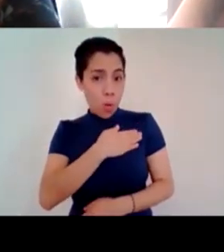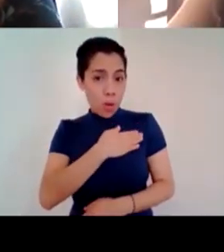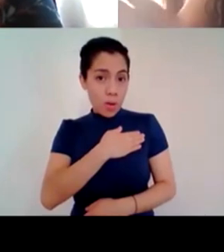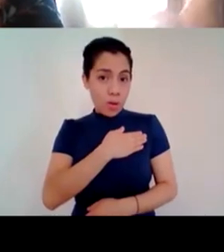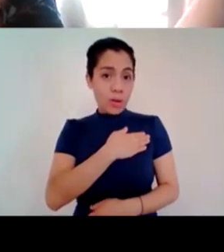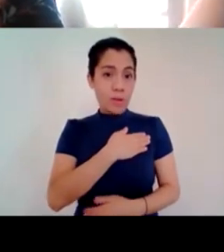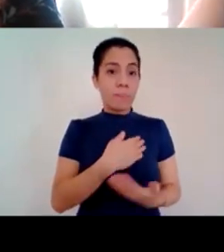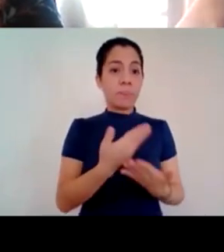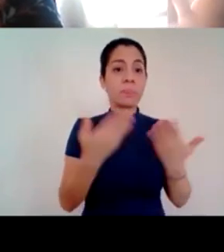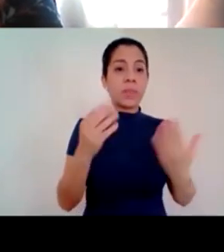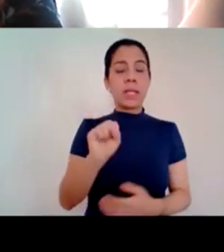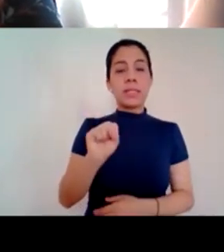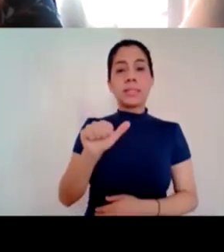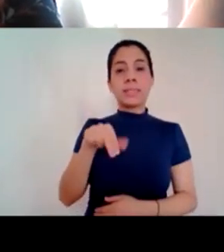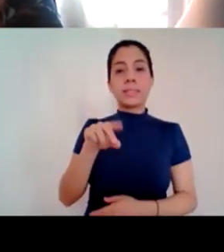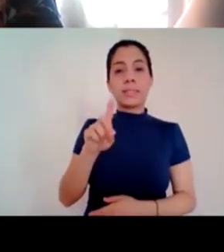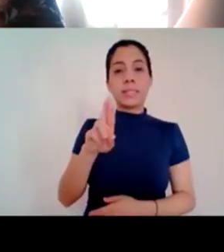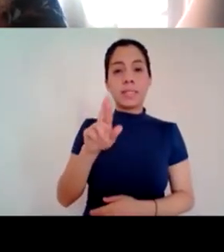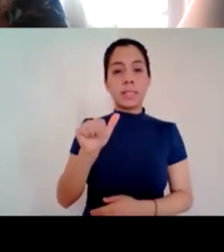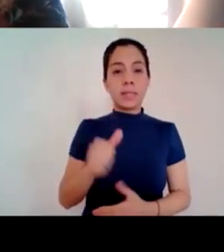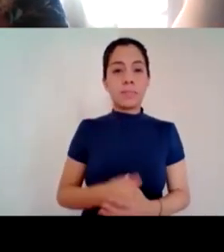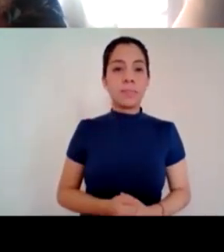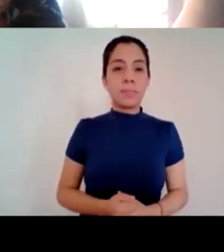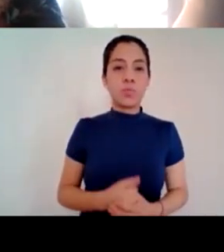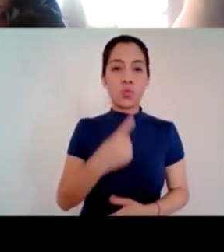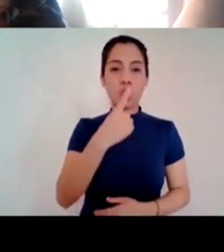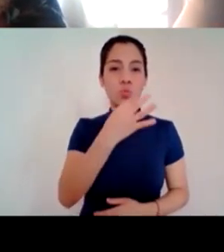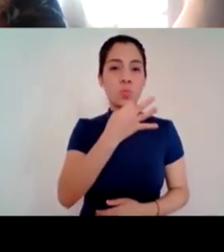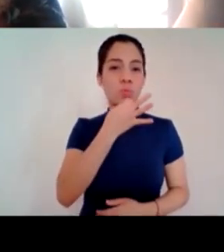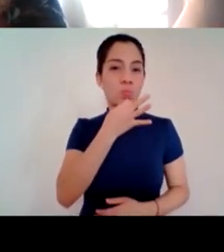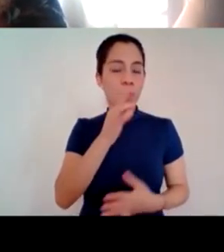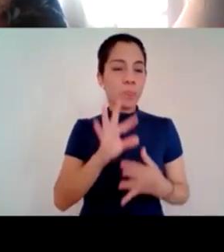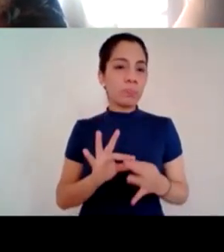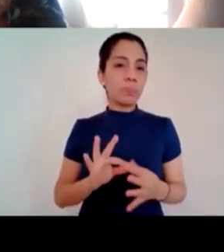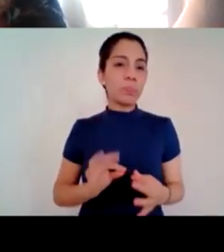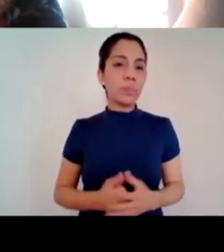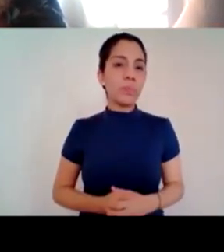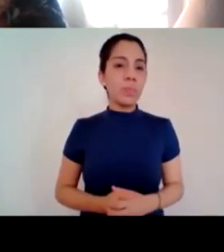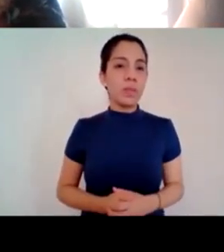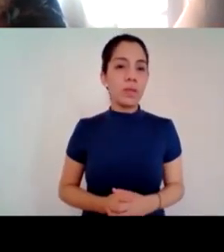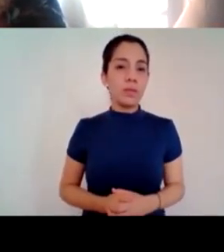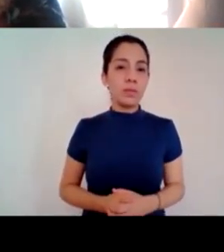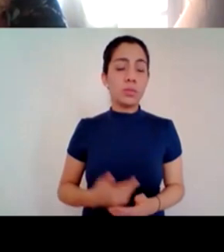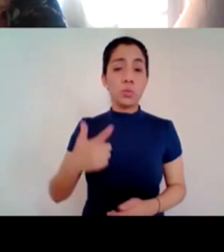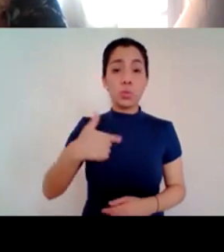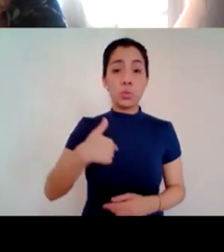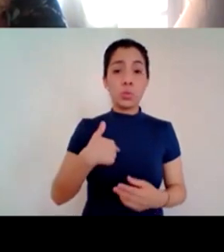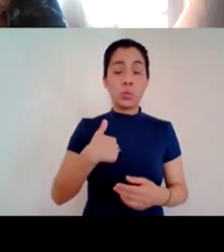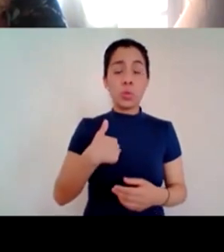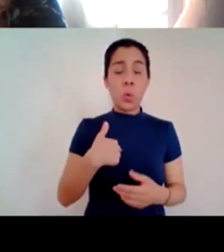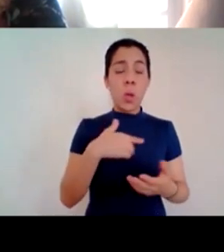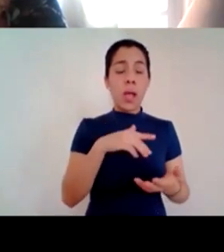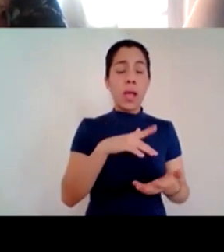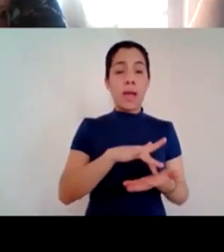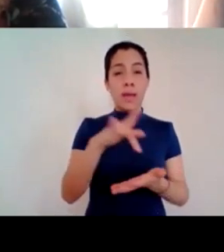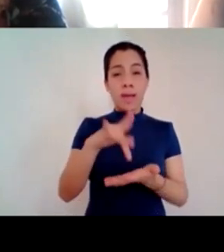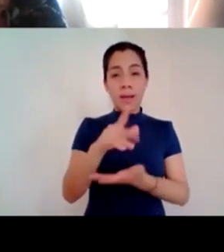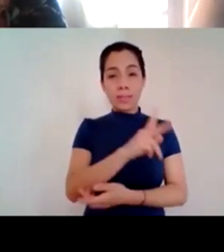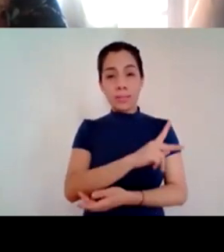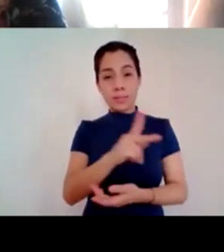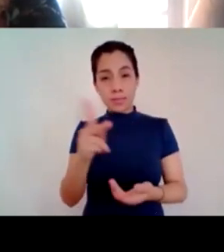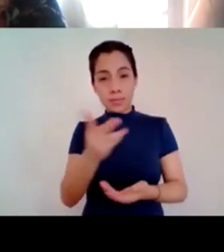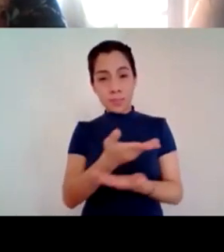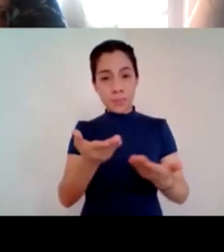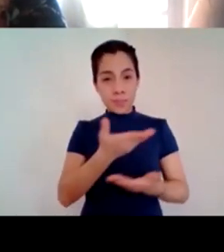tienes un minutito para despedirte bueno yo nada más quiero agradecerle a todos ha sido y a todas ha sido